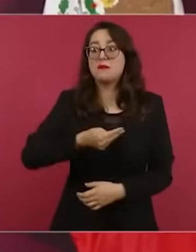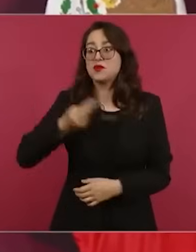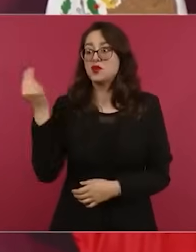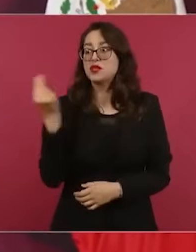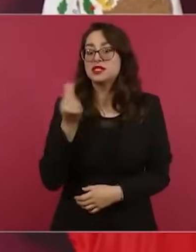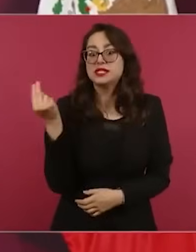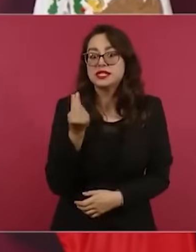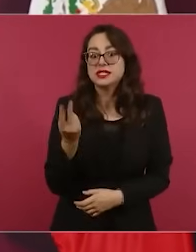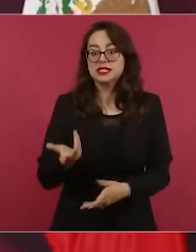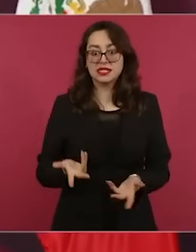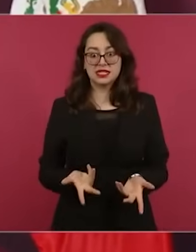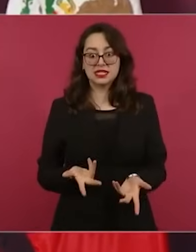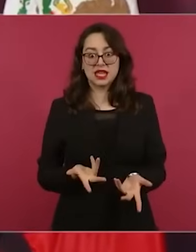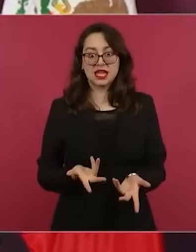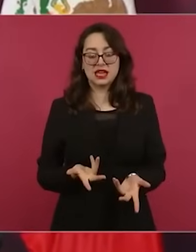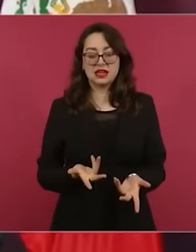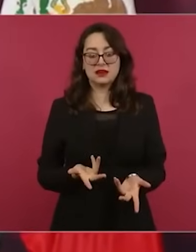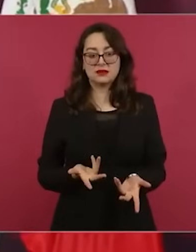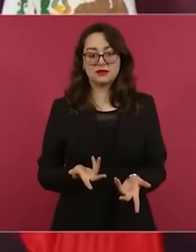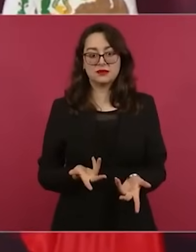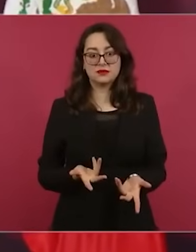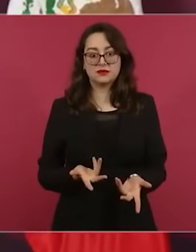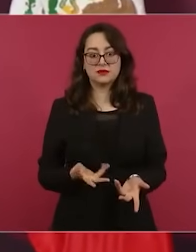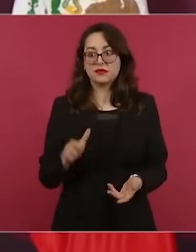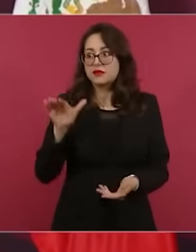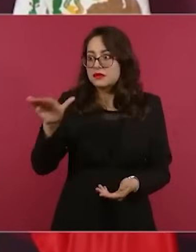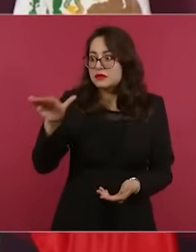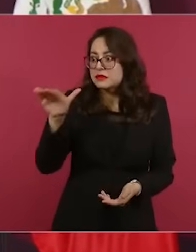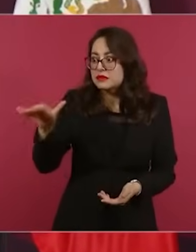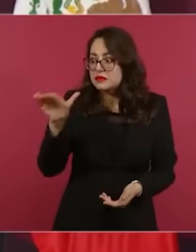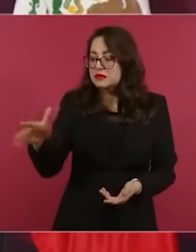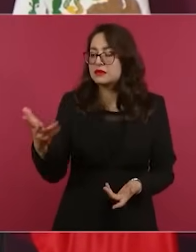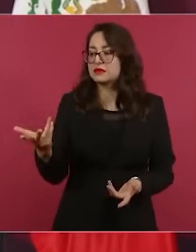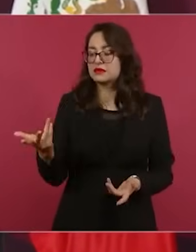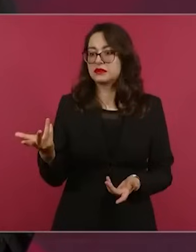para conseguir las órdenes de aprehensión, hubieron